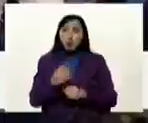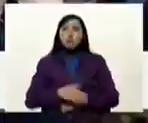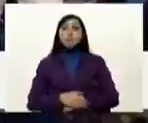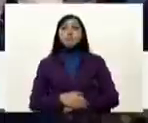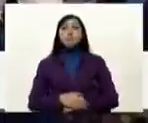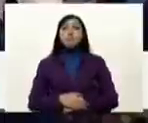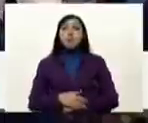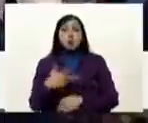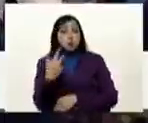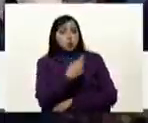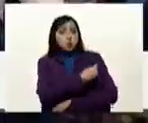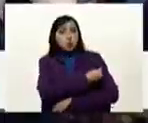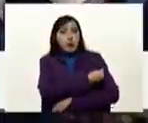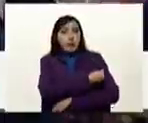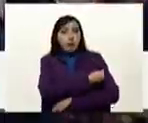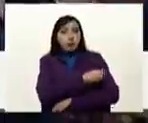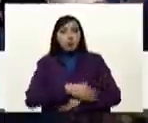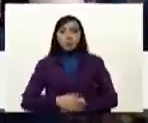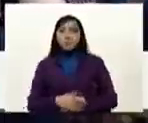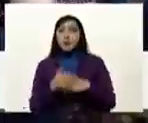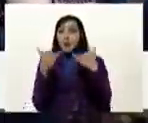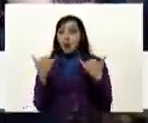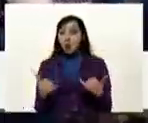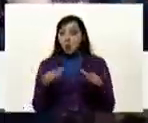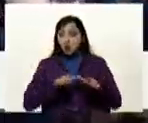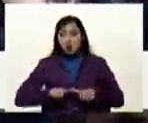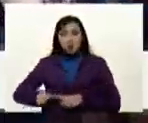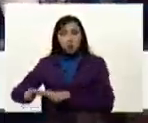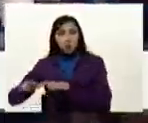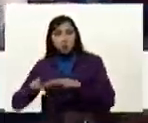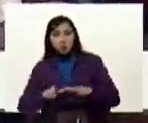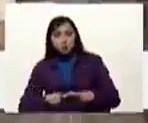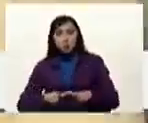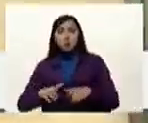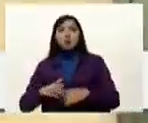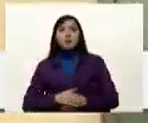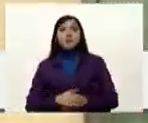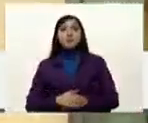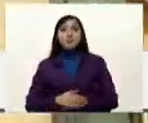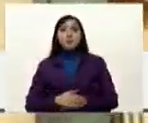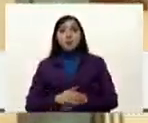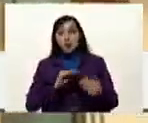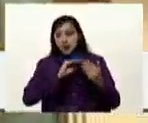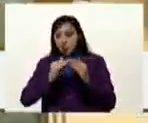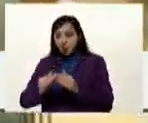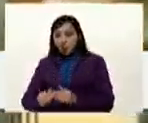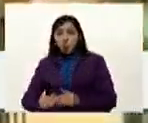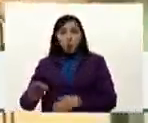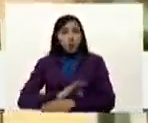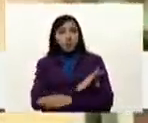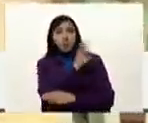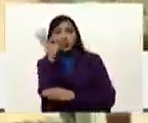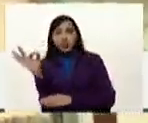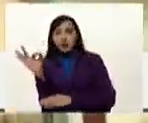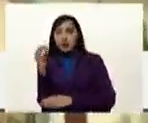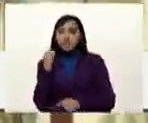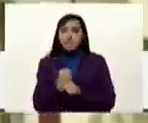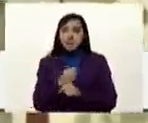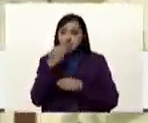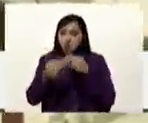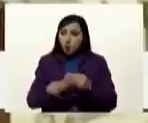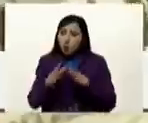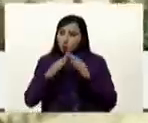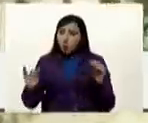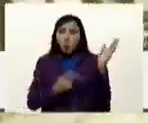que es la vacunación, y hoy en este espacio donde hemos estado desplegados durante todo el día, así lo hemos hecho en todas las